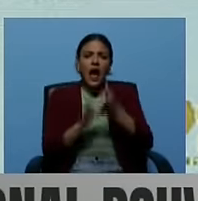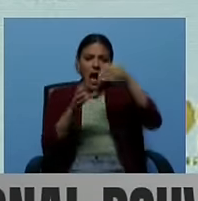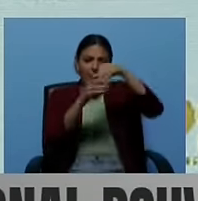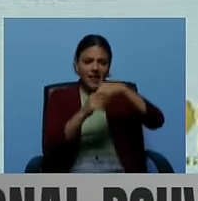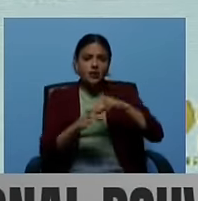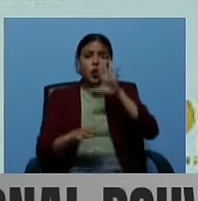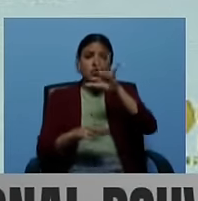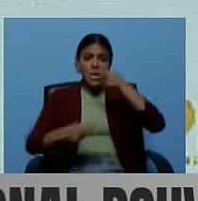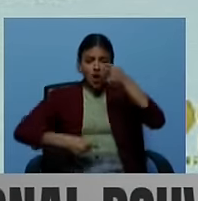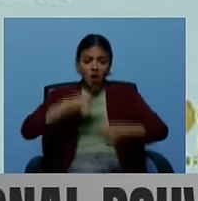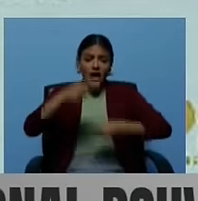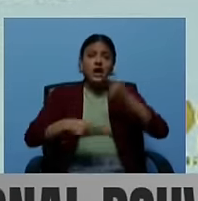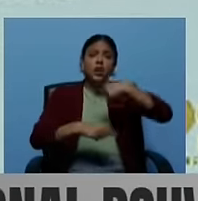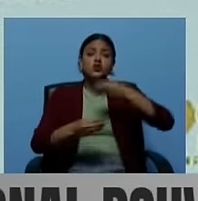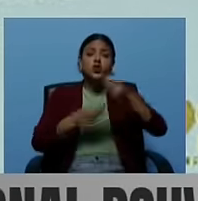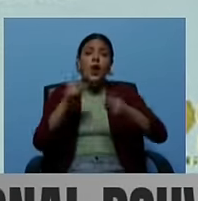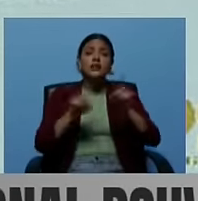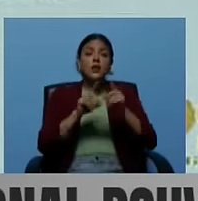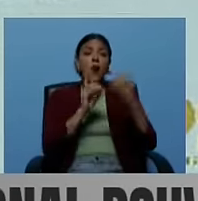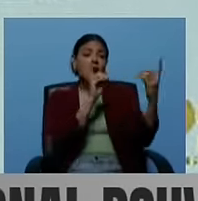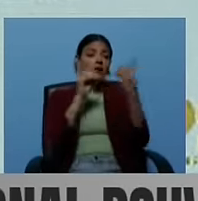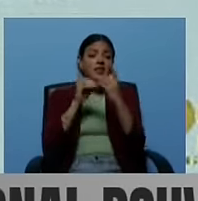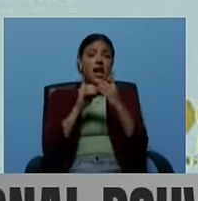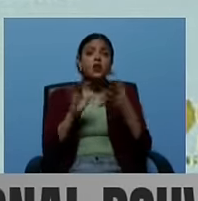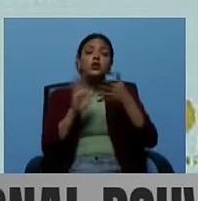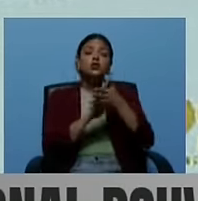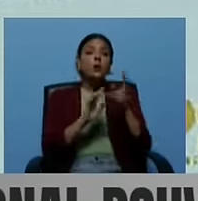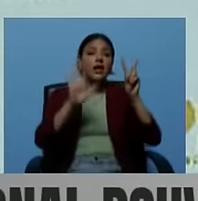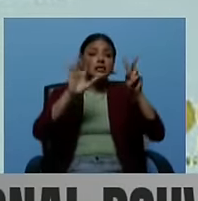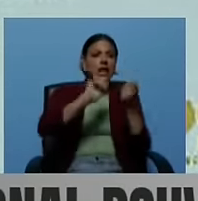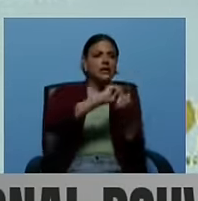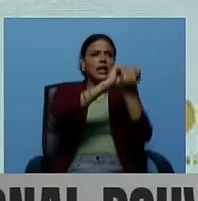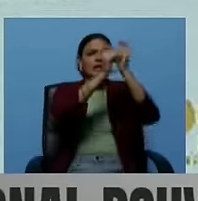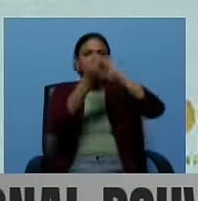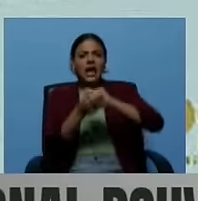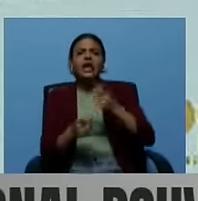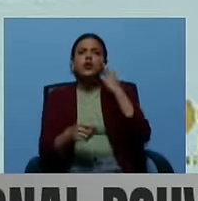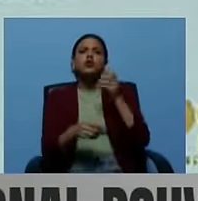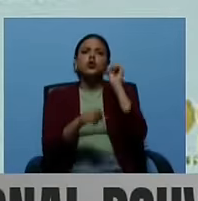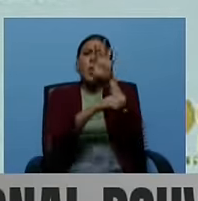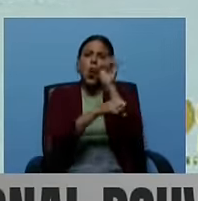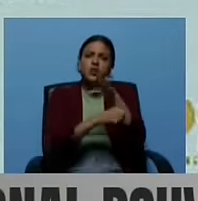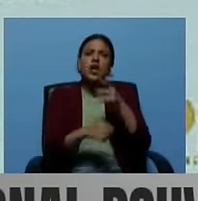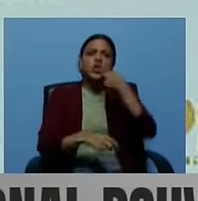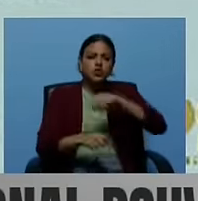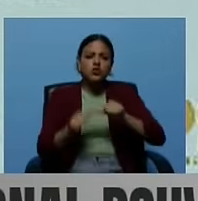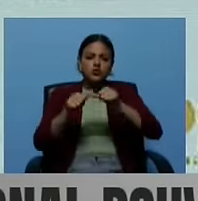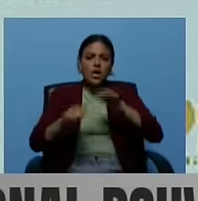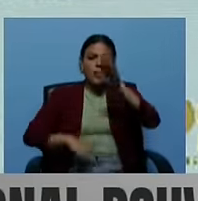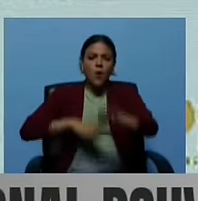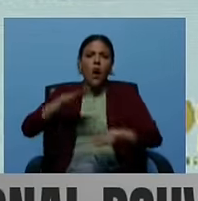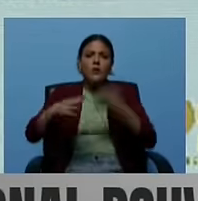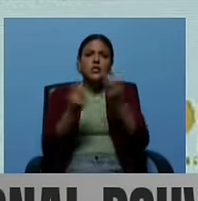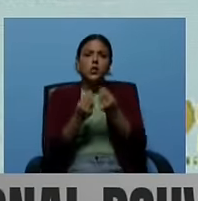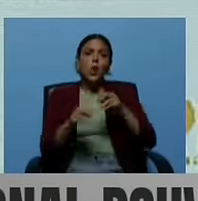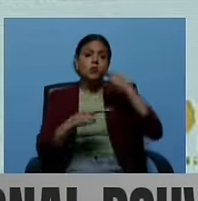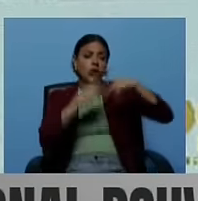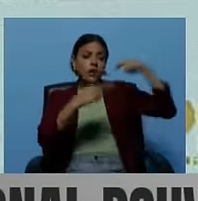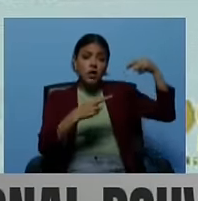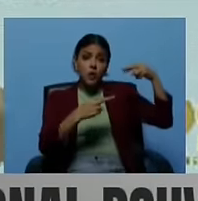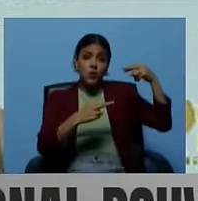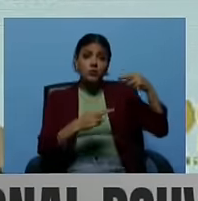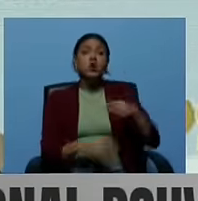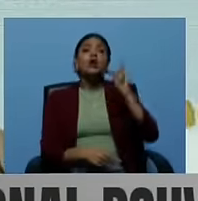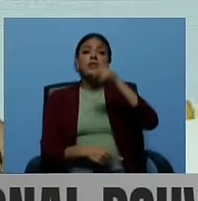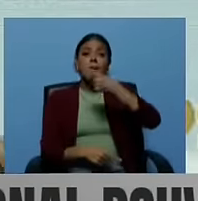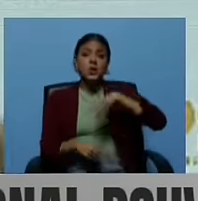y un debate, un amplio debate sobre las 7T, para hacer las recomendaciones y seguir avanzando en revolución. Además del